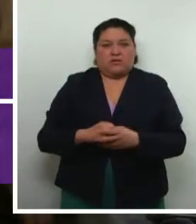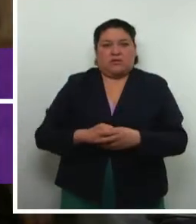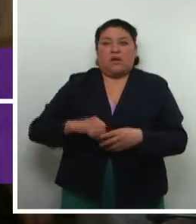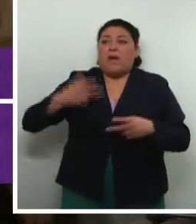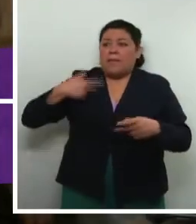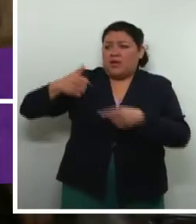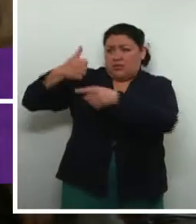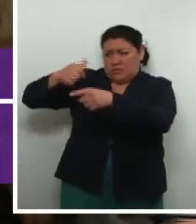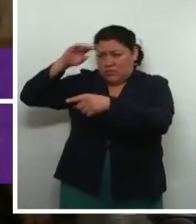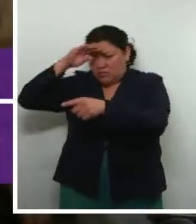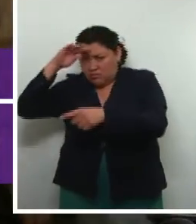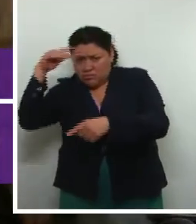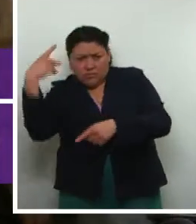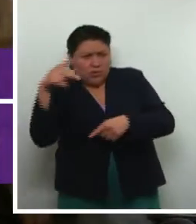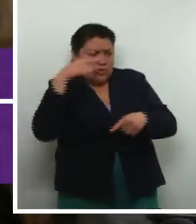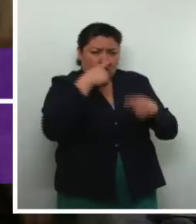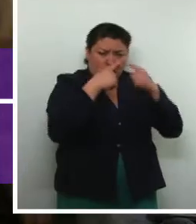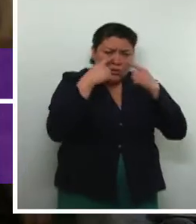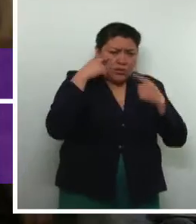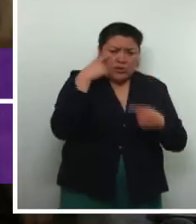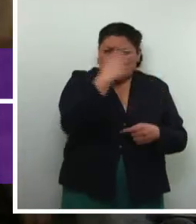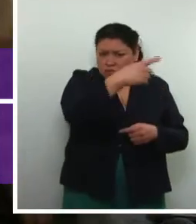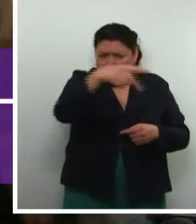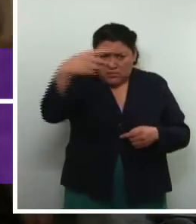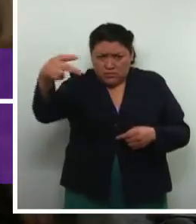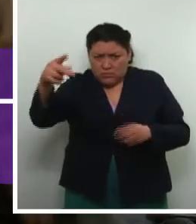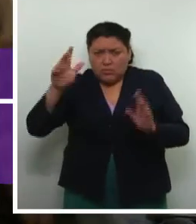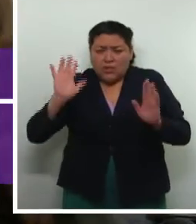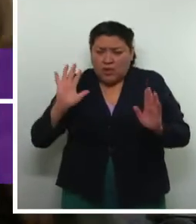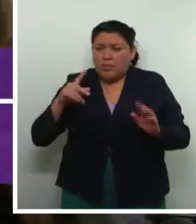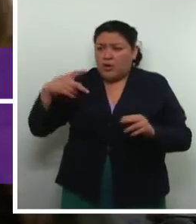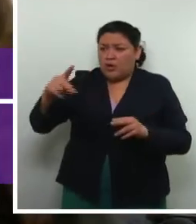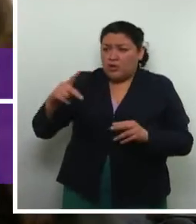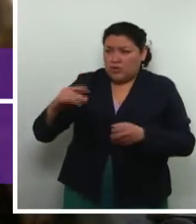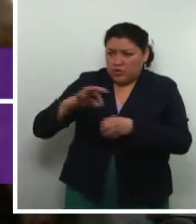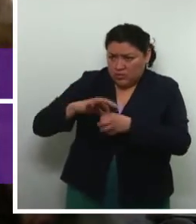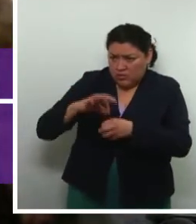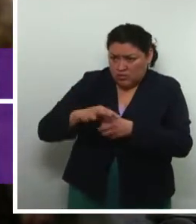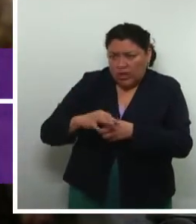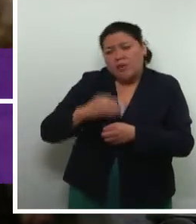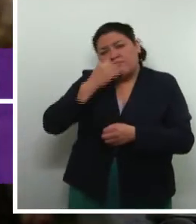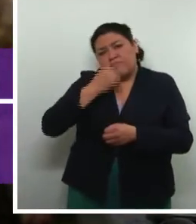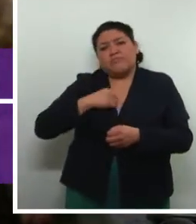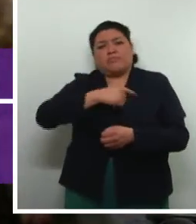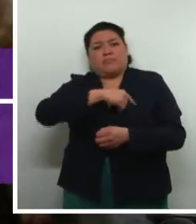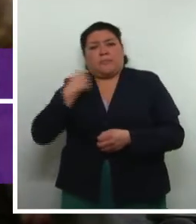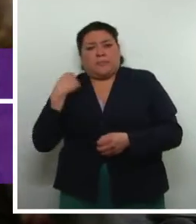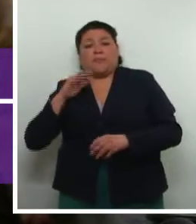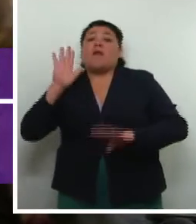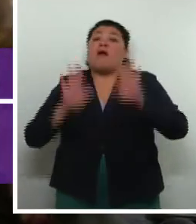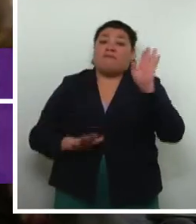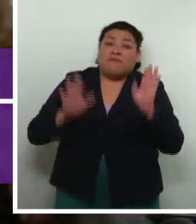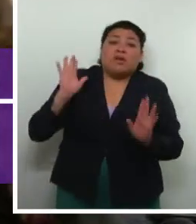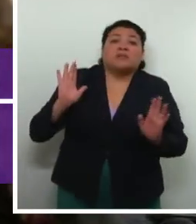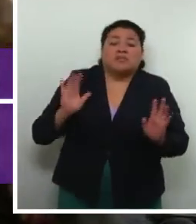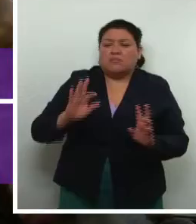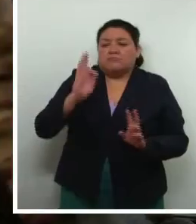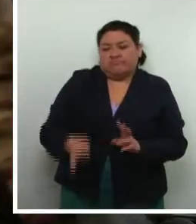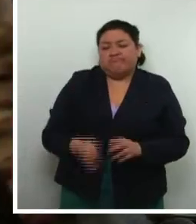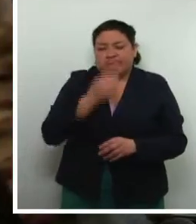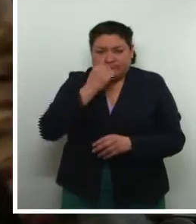de pensamiento, hemos aceptado las votaciones en lo mucho que no estamos de acuerdo. Y